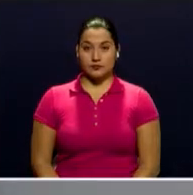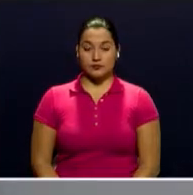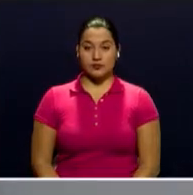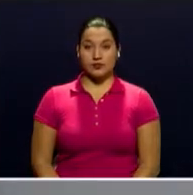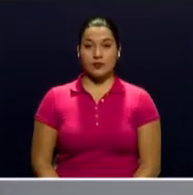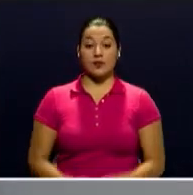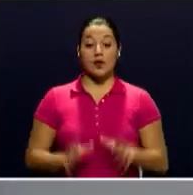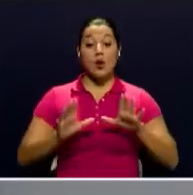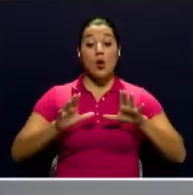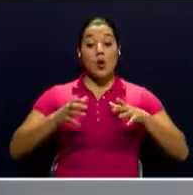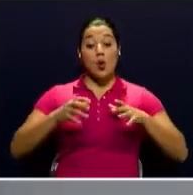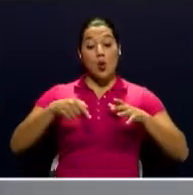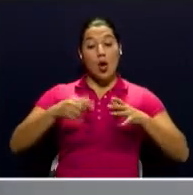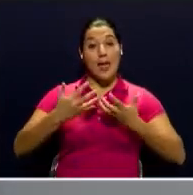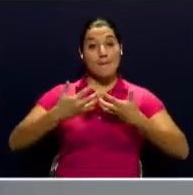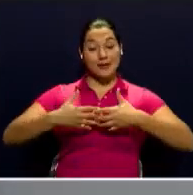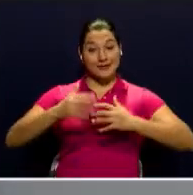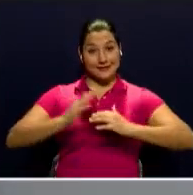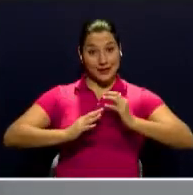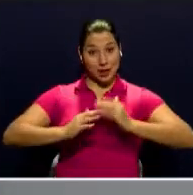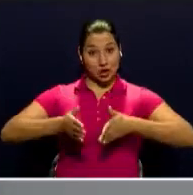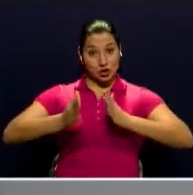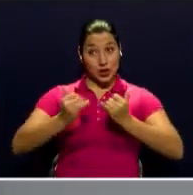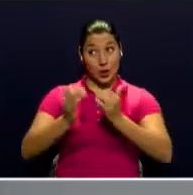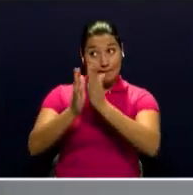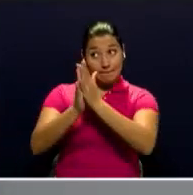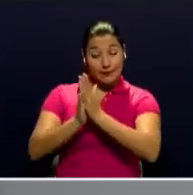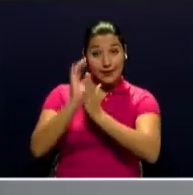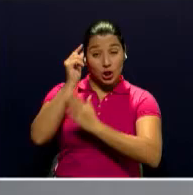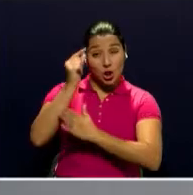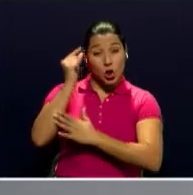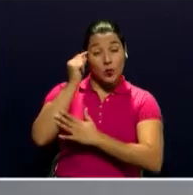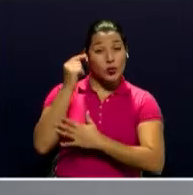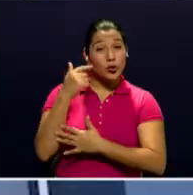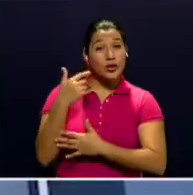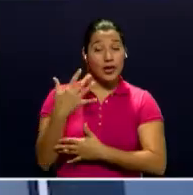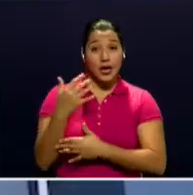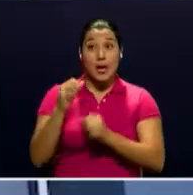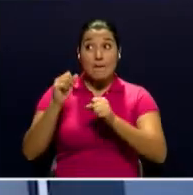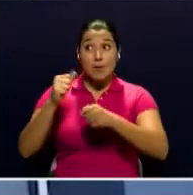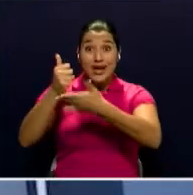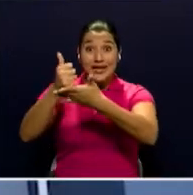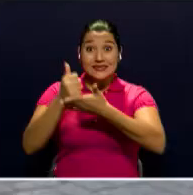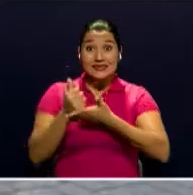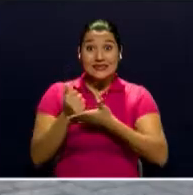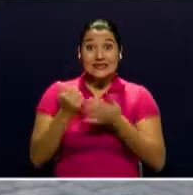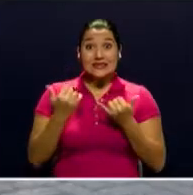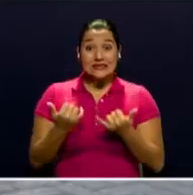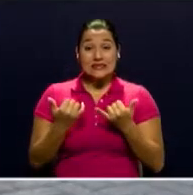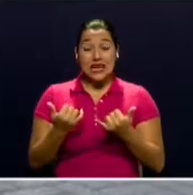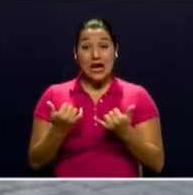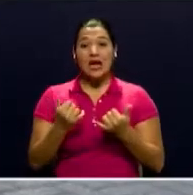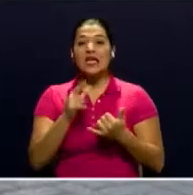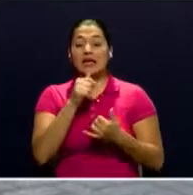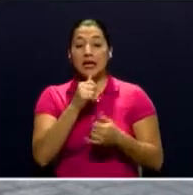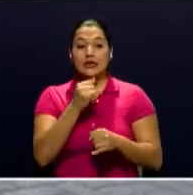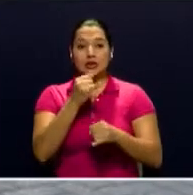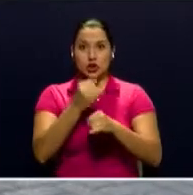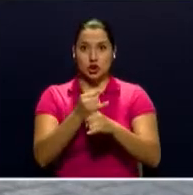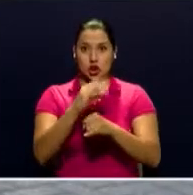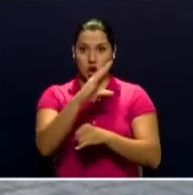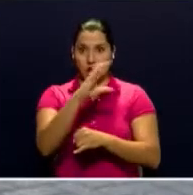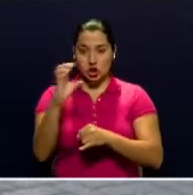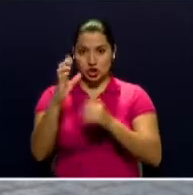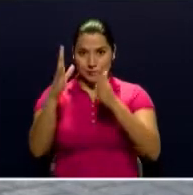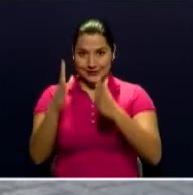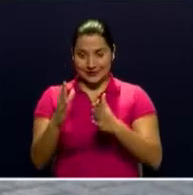La Cámara de la Construcción solicitó al Poder Ejecutivo una intervención inmediata del Instituto Costarricense